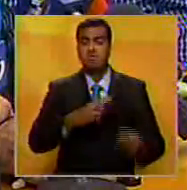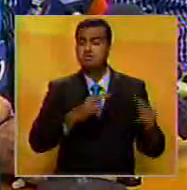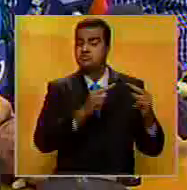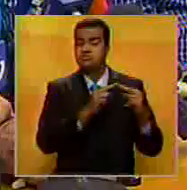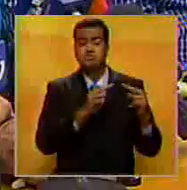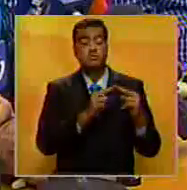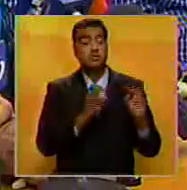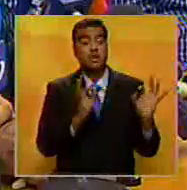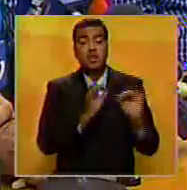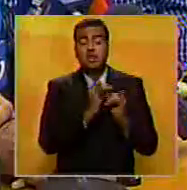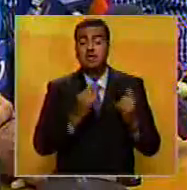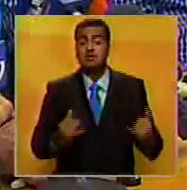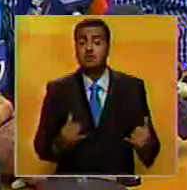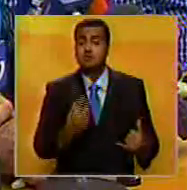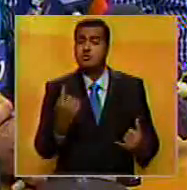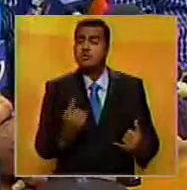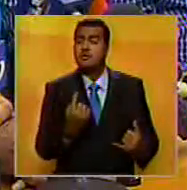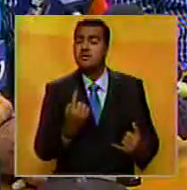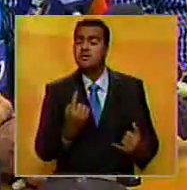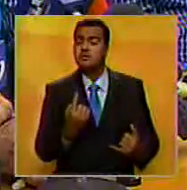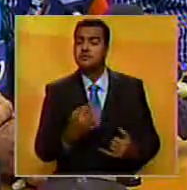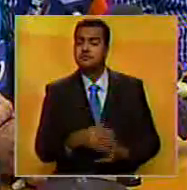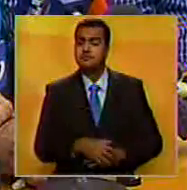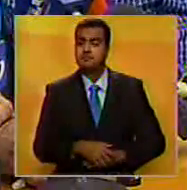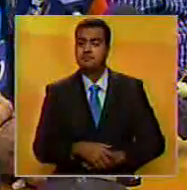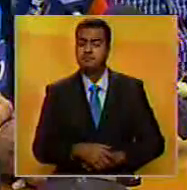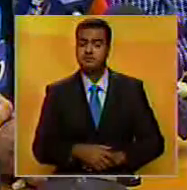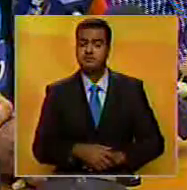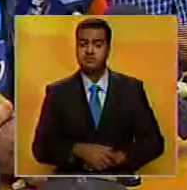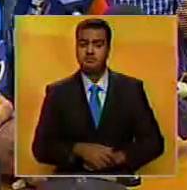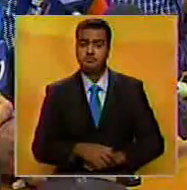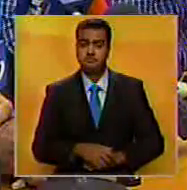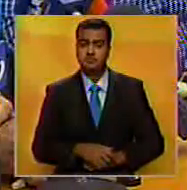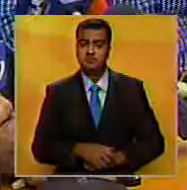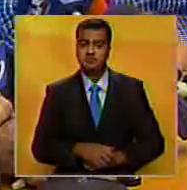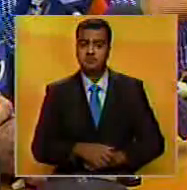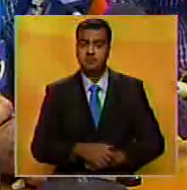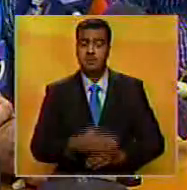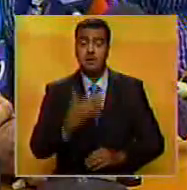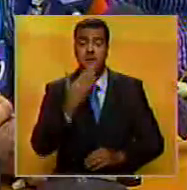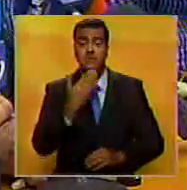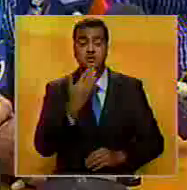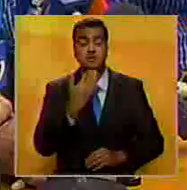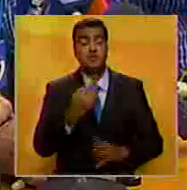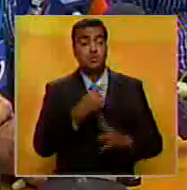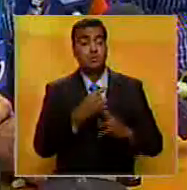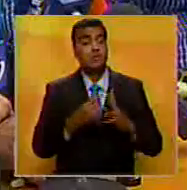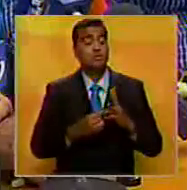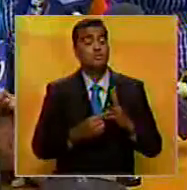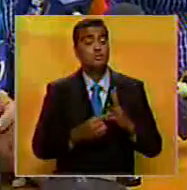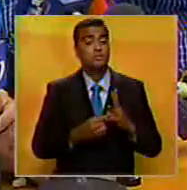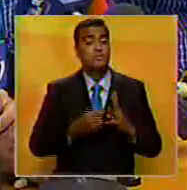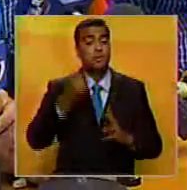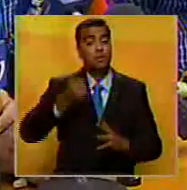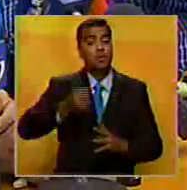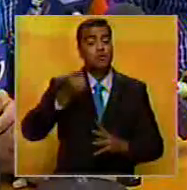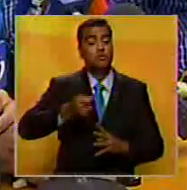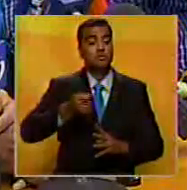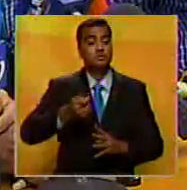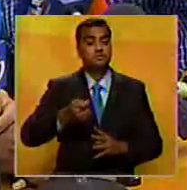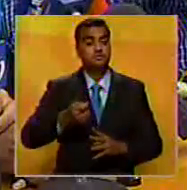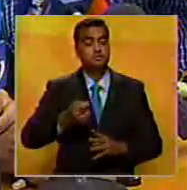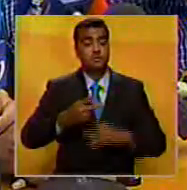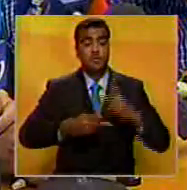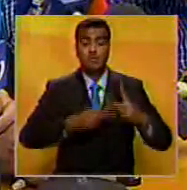desconocer ya no solamente los requerimientos, los argumentos de las defensas en los casos de